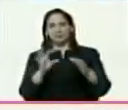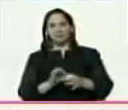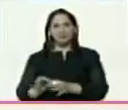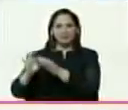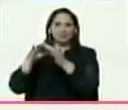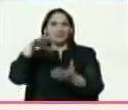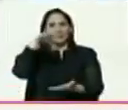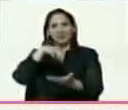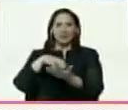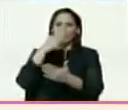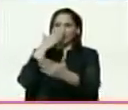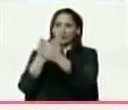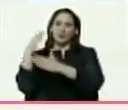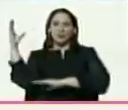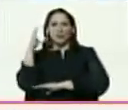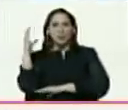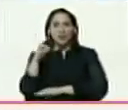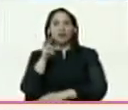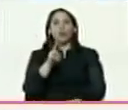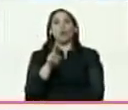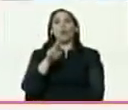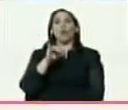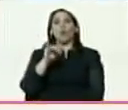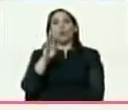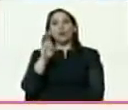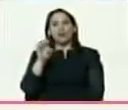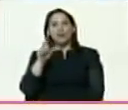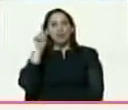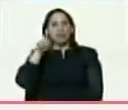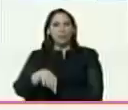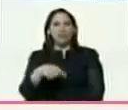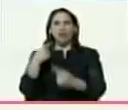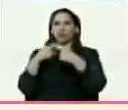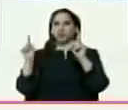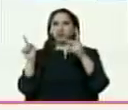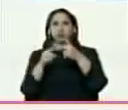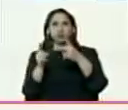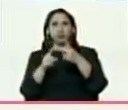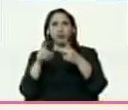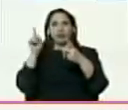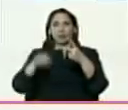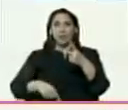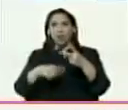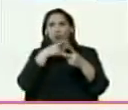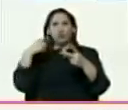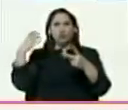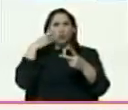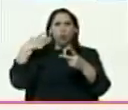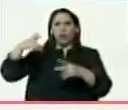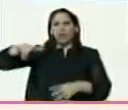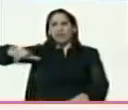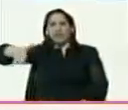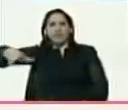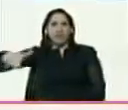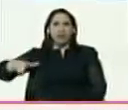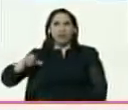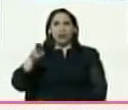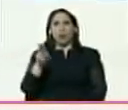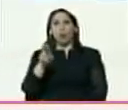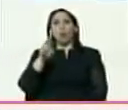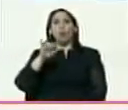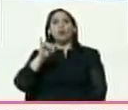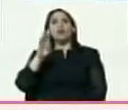el estado colombiano con el uribismo con el santísmo y ahora con duke que es un títere de uribe